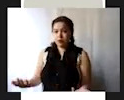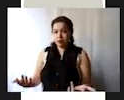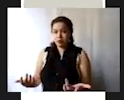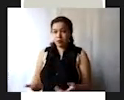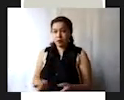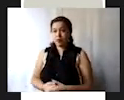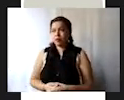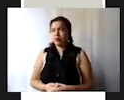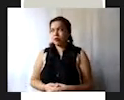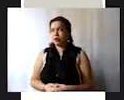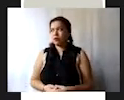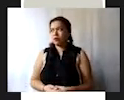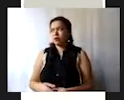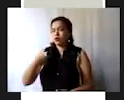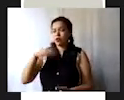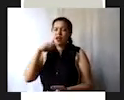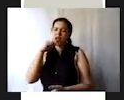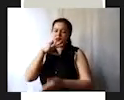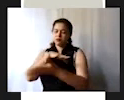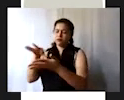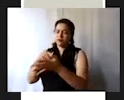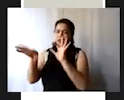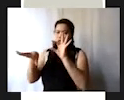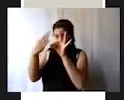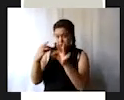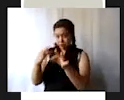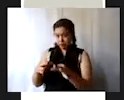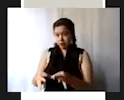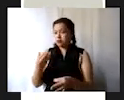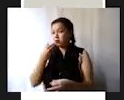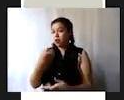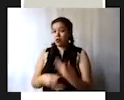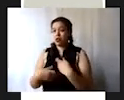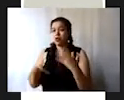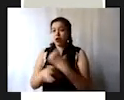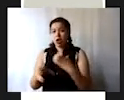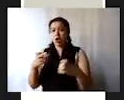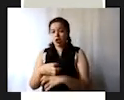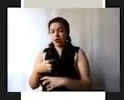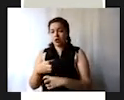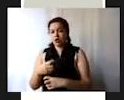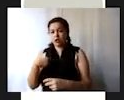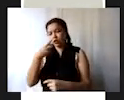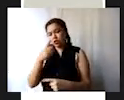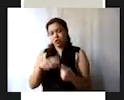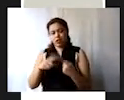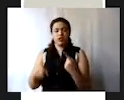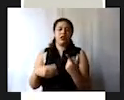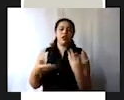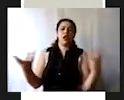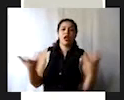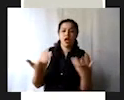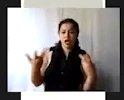de primera vista, pues sí se cumple un poco con todas estas cuestiones que les decía, ¿no? Por un lado, la implementación, el seguimiento,